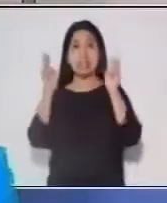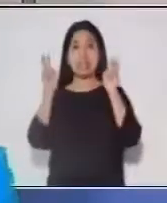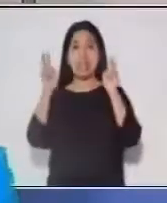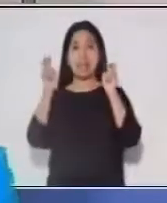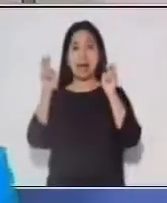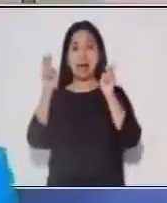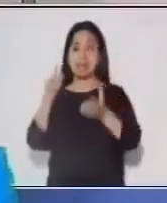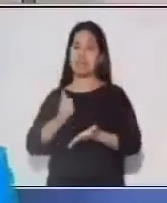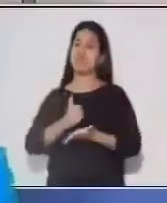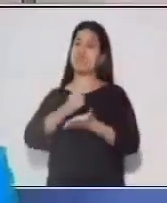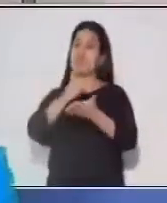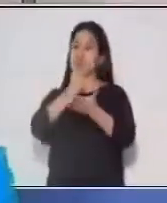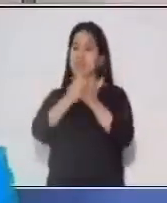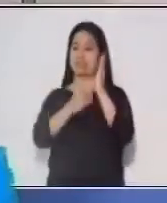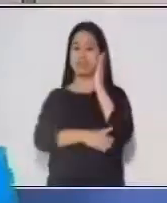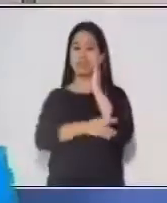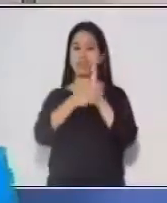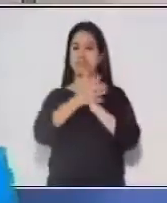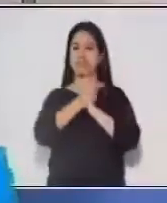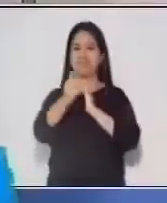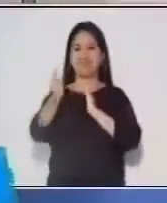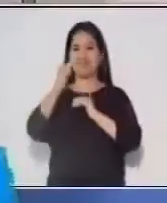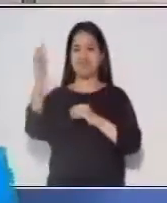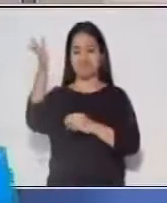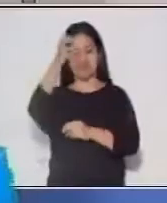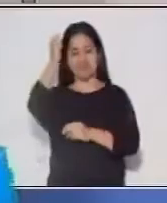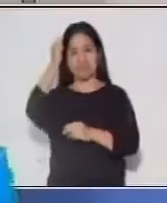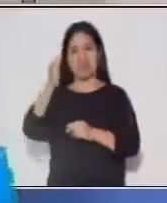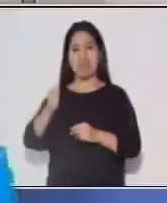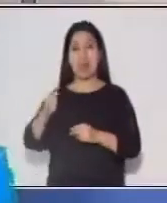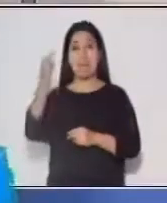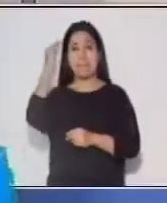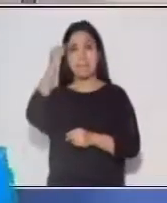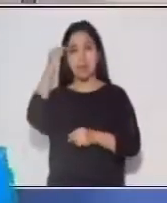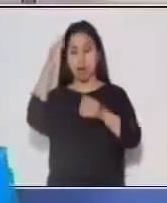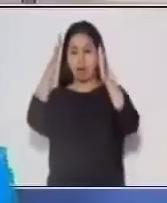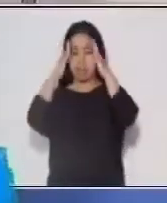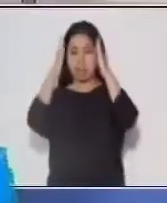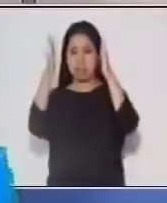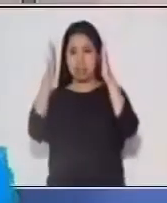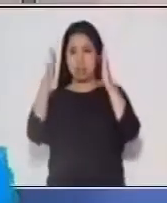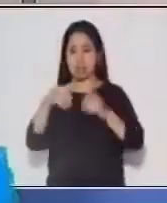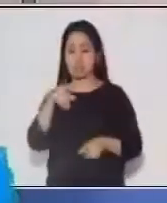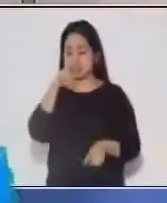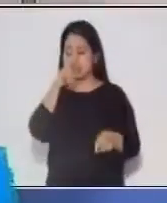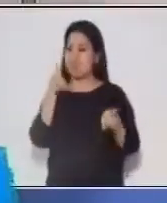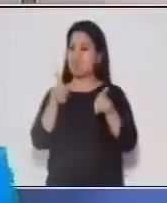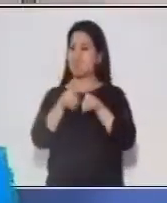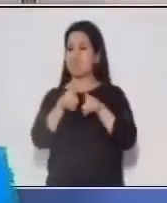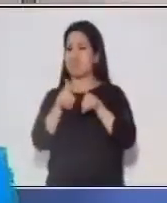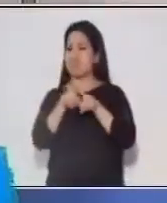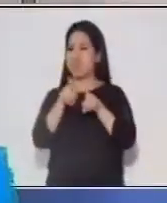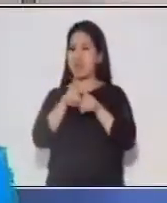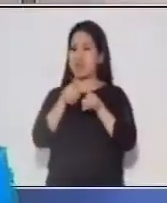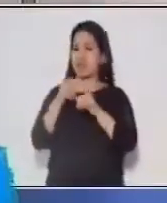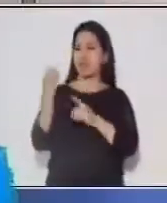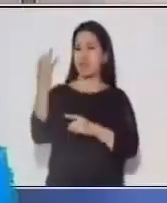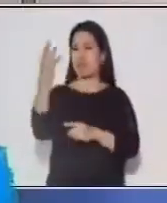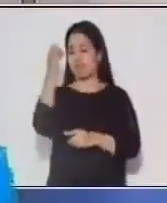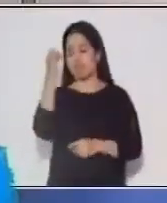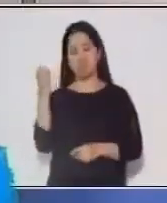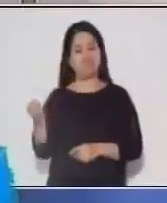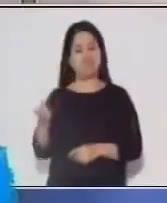a ejercitar habilidades y destrezas como memoria, atención y, por supuesto, habilidad numérica. Y